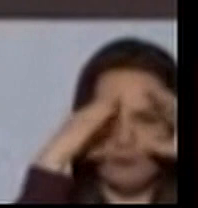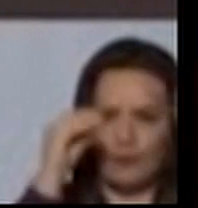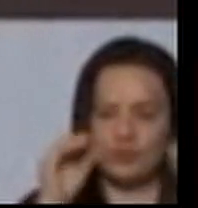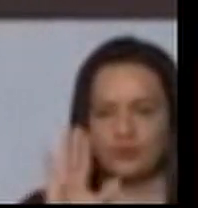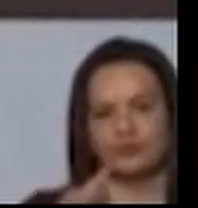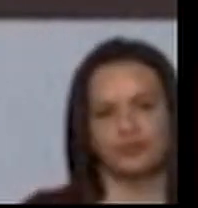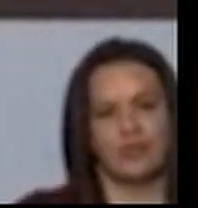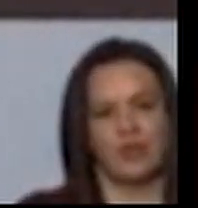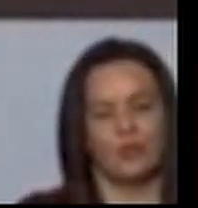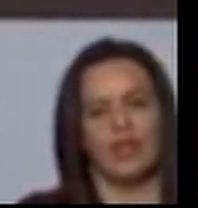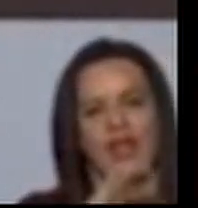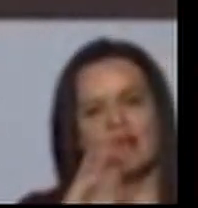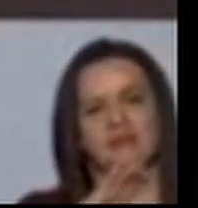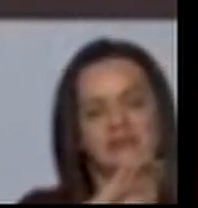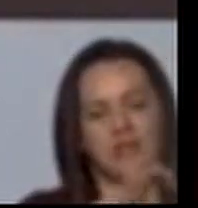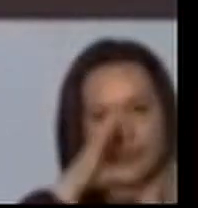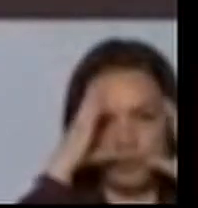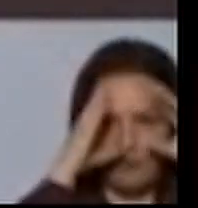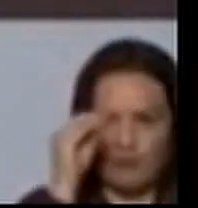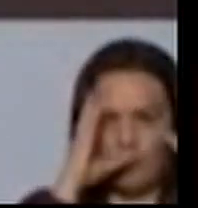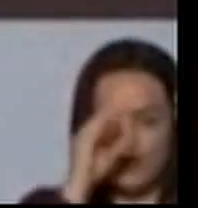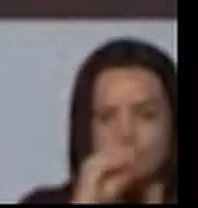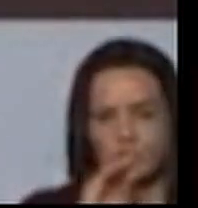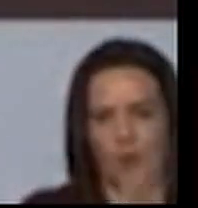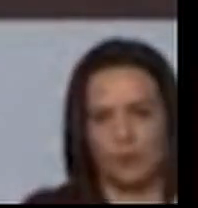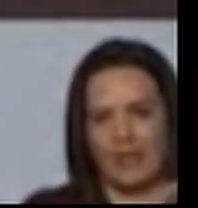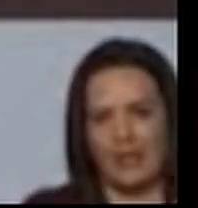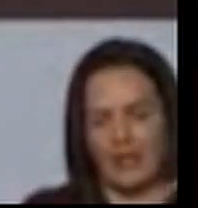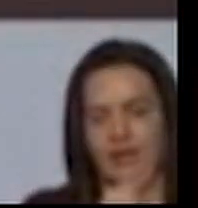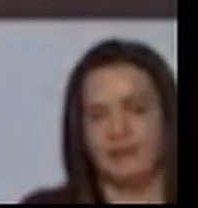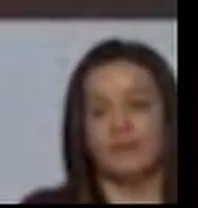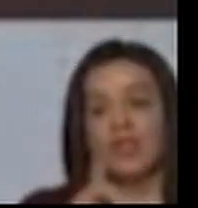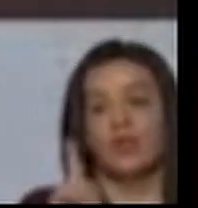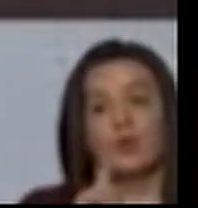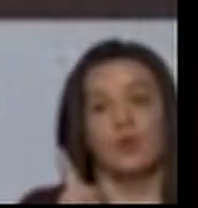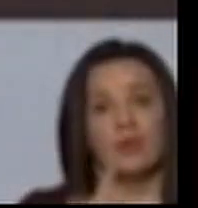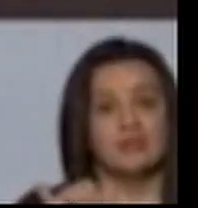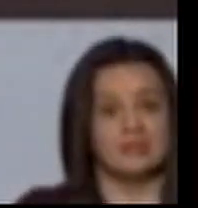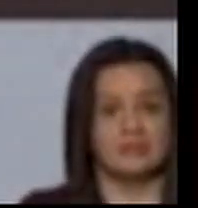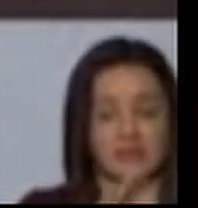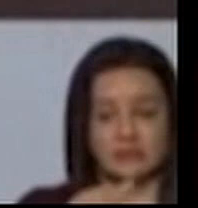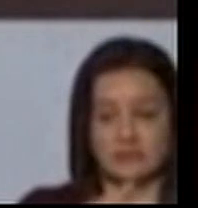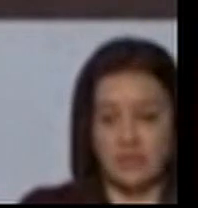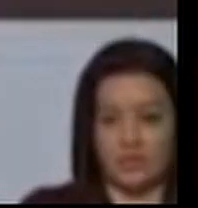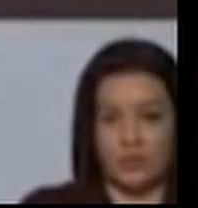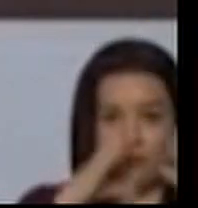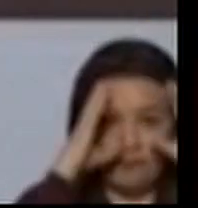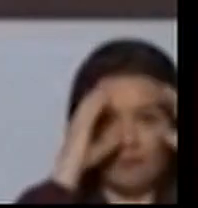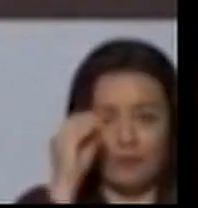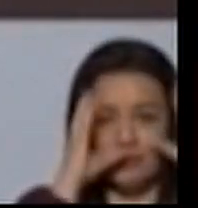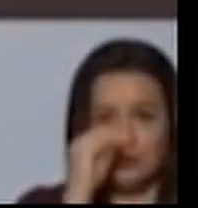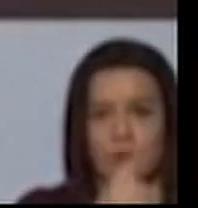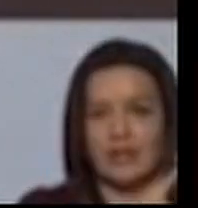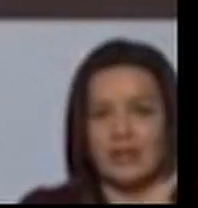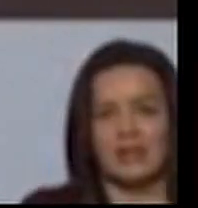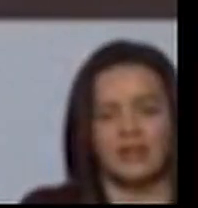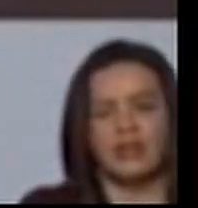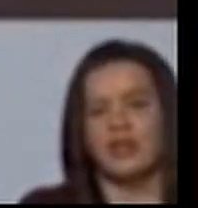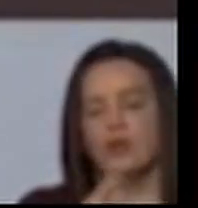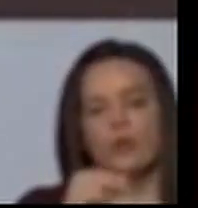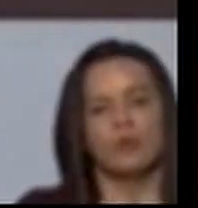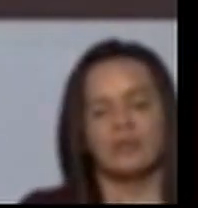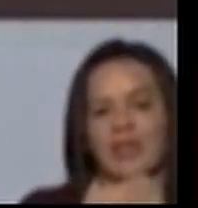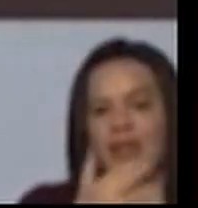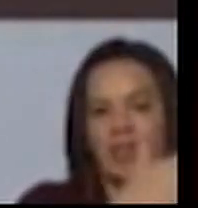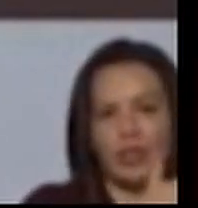sus deudas a este centro de información crediticia, siendo que en este momento no es así. El centro de información crediticia queda corto en poder